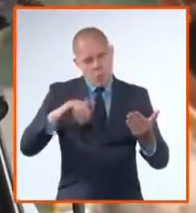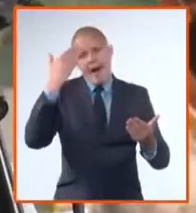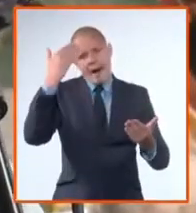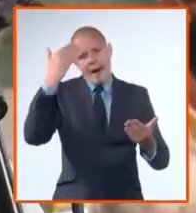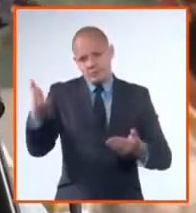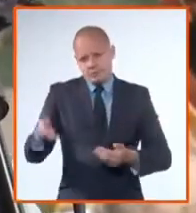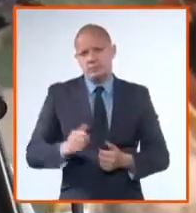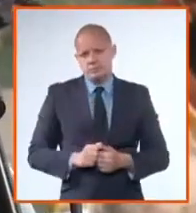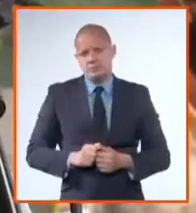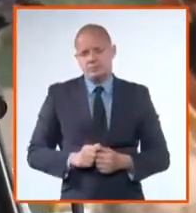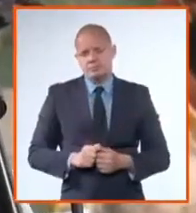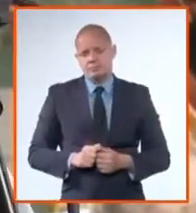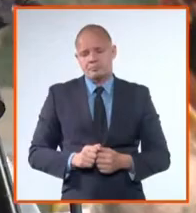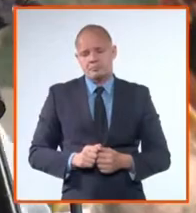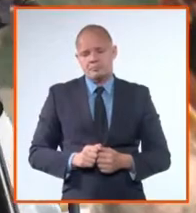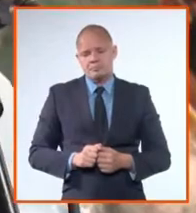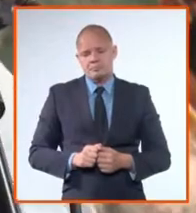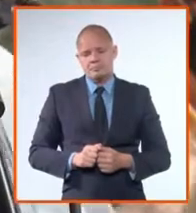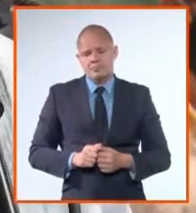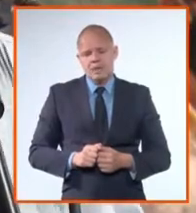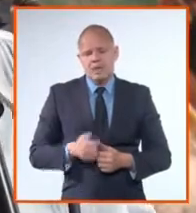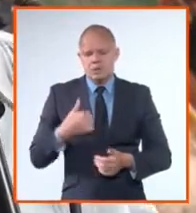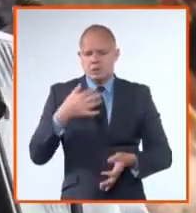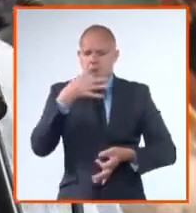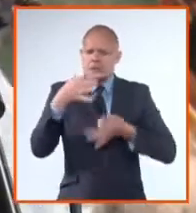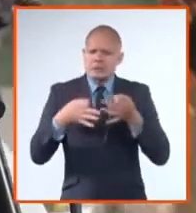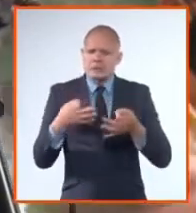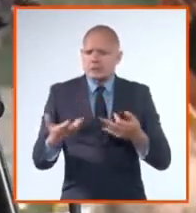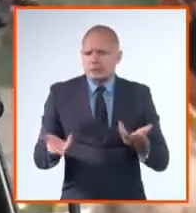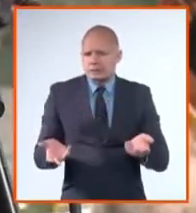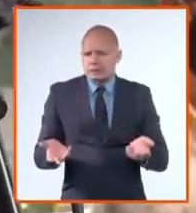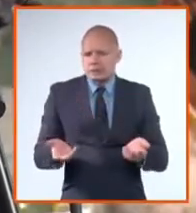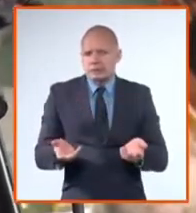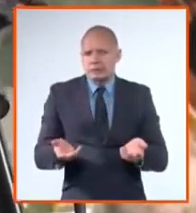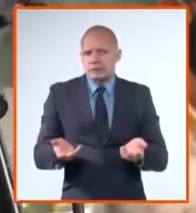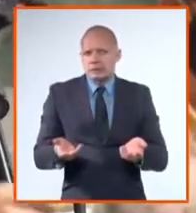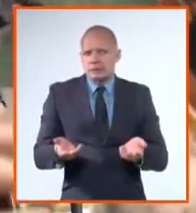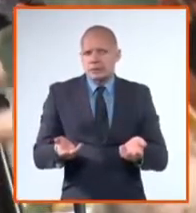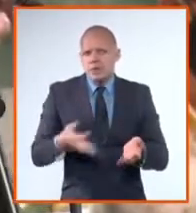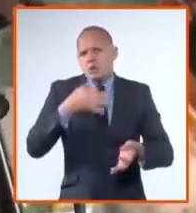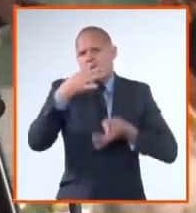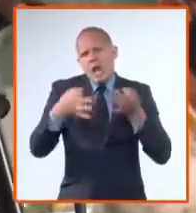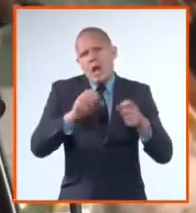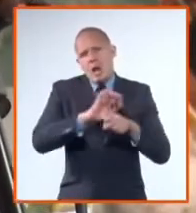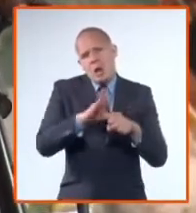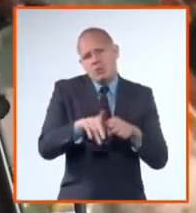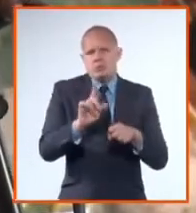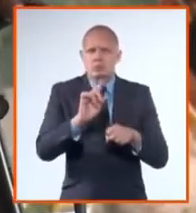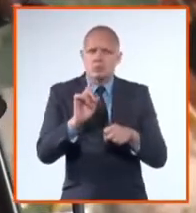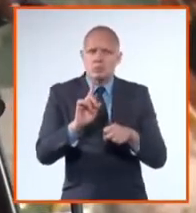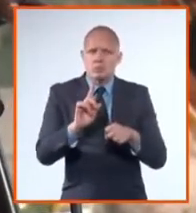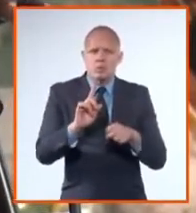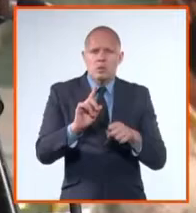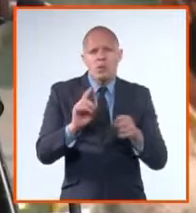Mi intervención va a ser fundamentalmente no dirigida a la COVID, pero sí relacionada con la